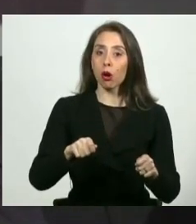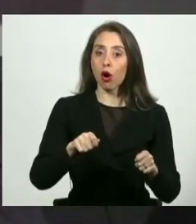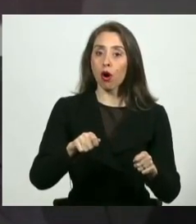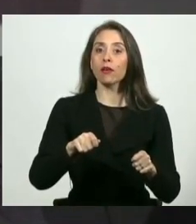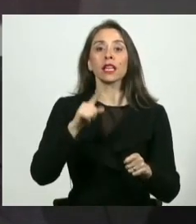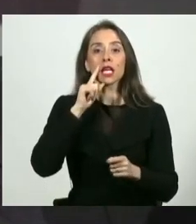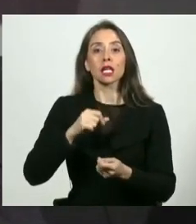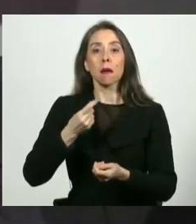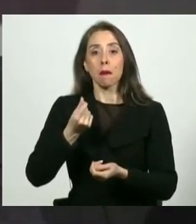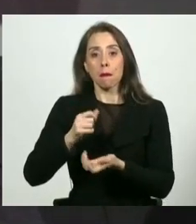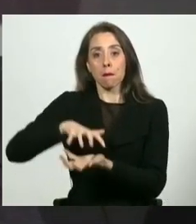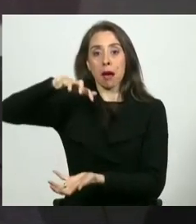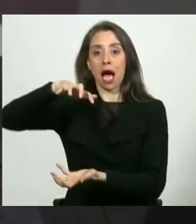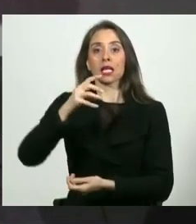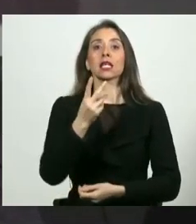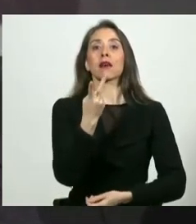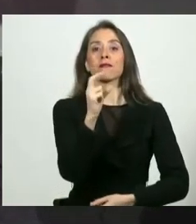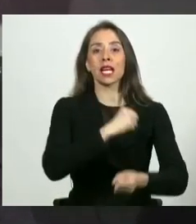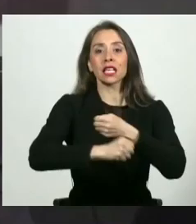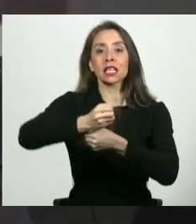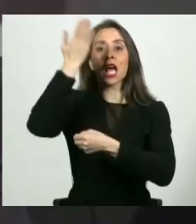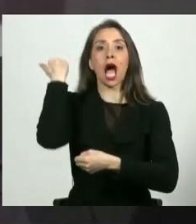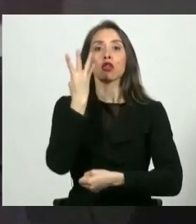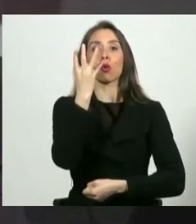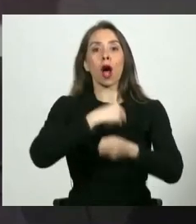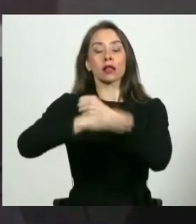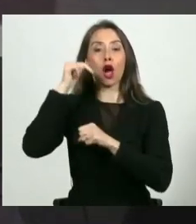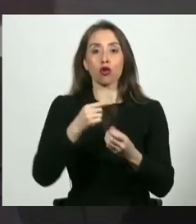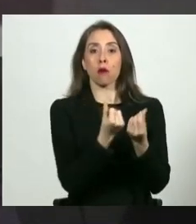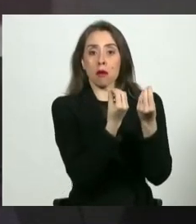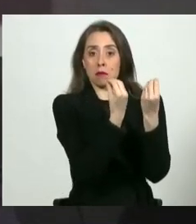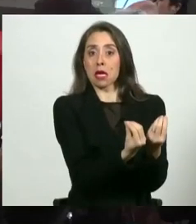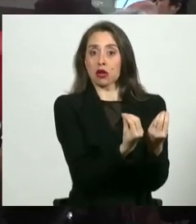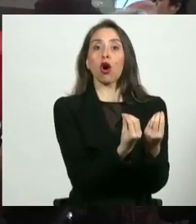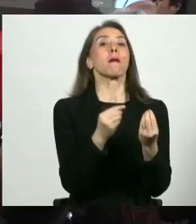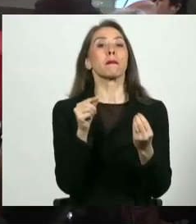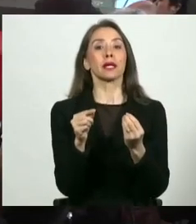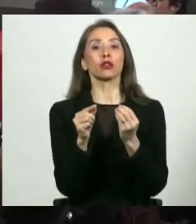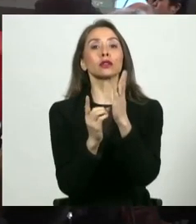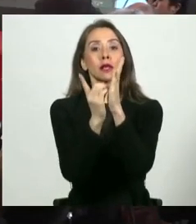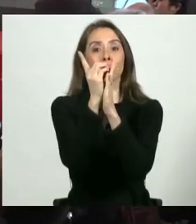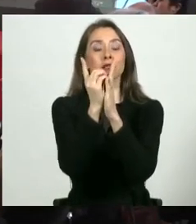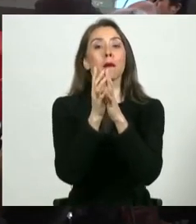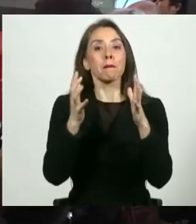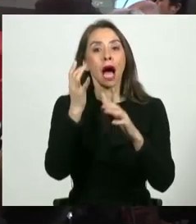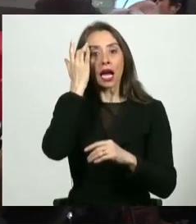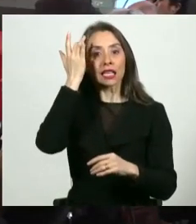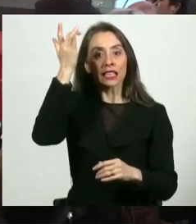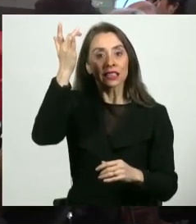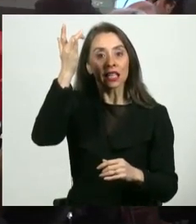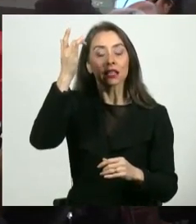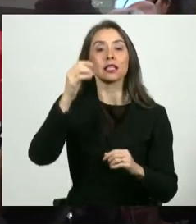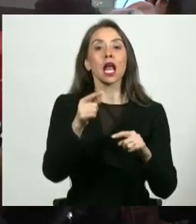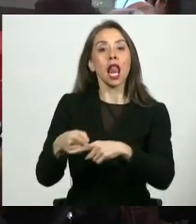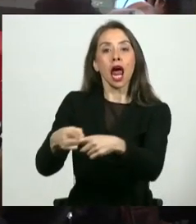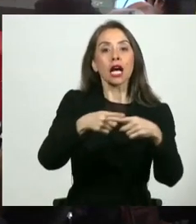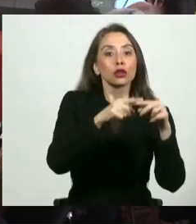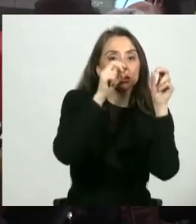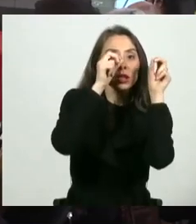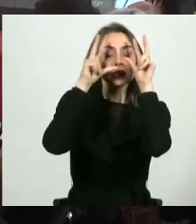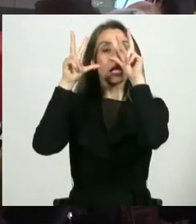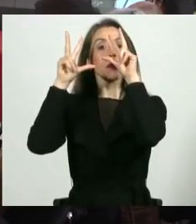más recursos que hace 20 o 40 años, ese crecimiento se ha traducido también en mayor inteligencia, en un mayor despertar de la sociedad y en